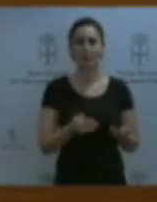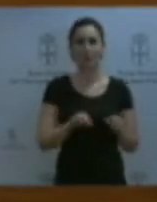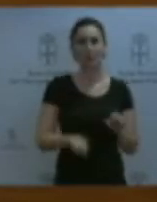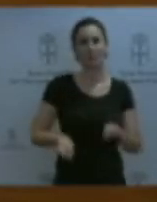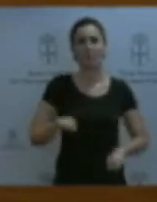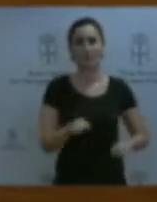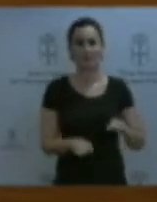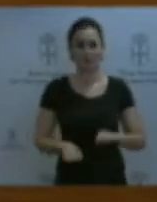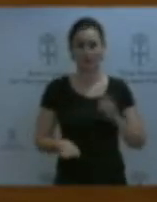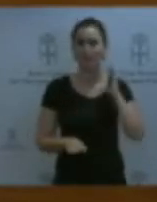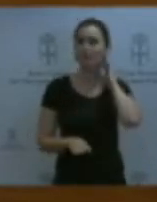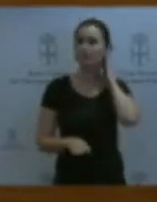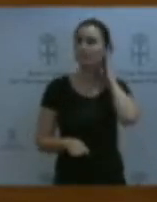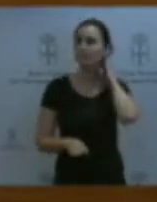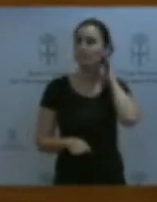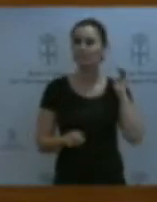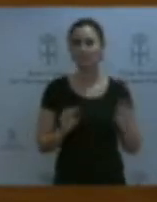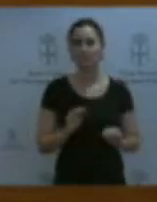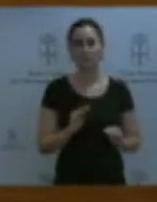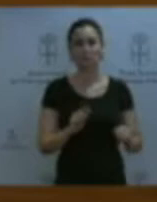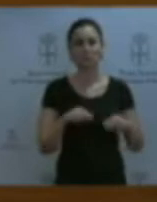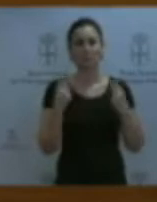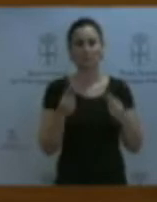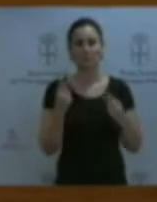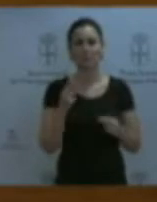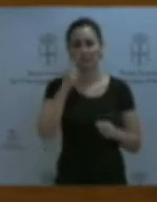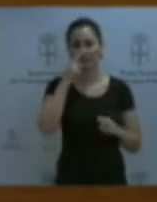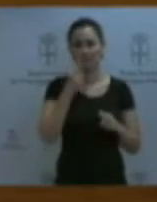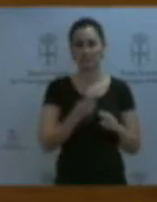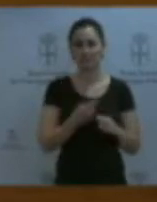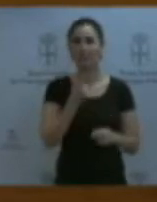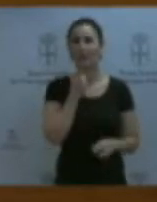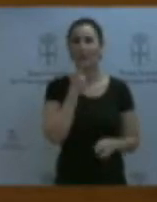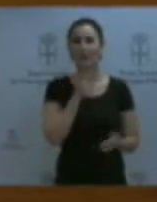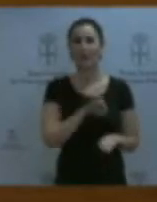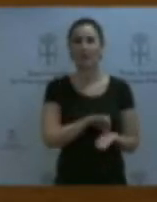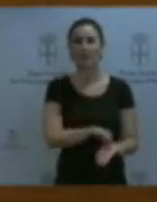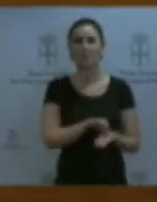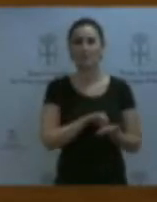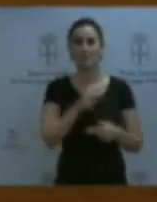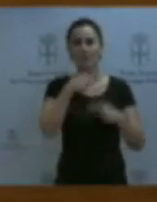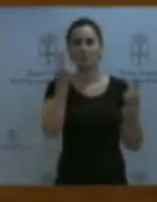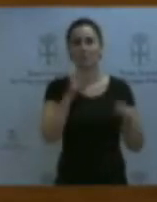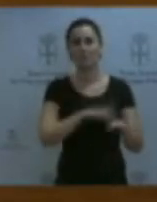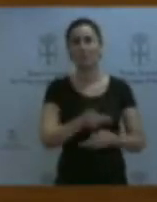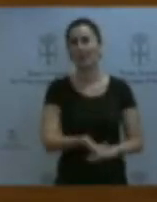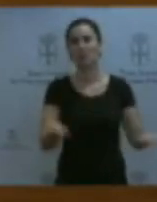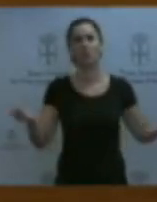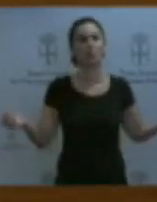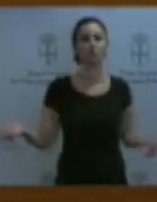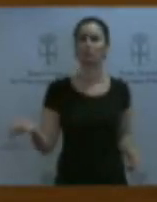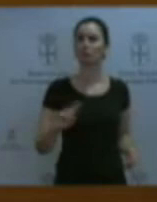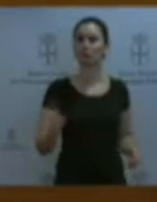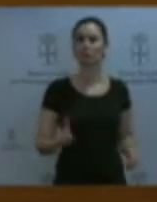y bares ponían servicios públicos no a disposición de la gente. Entendamos, podemos llegar